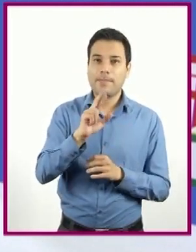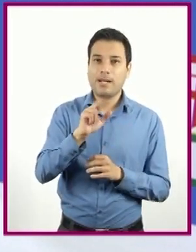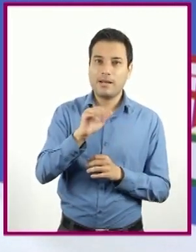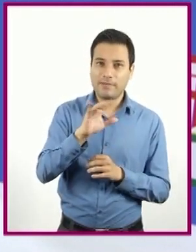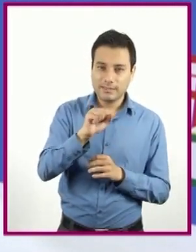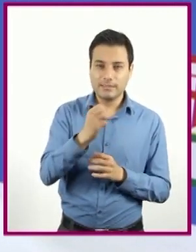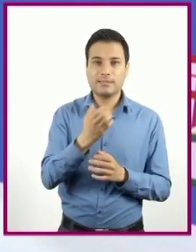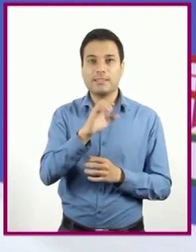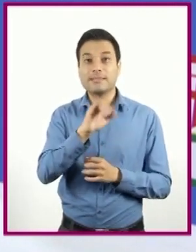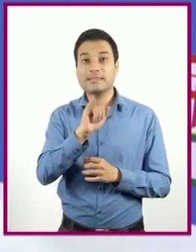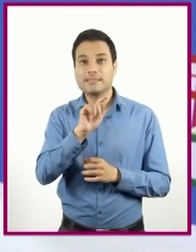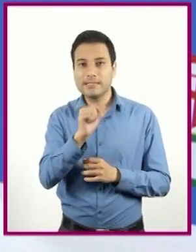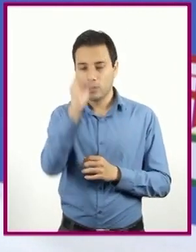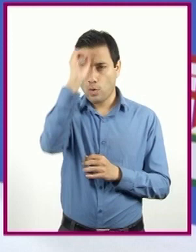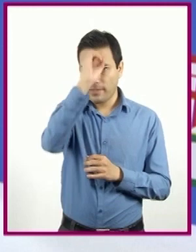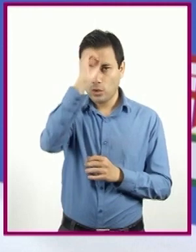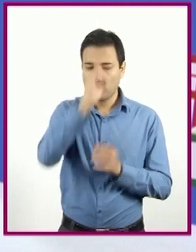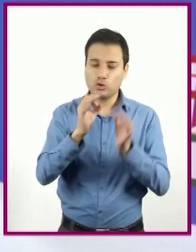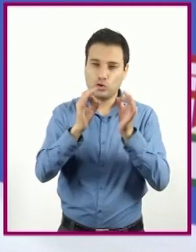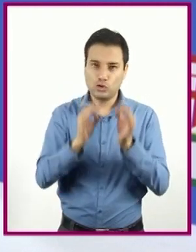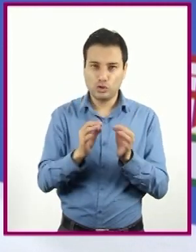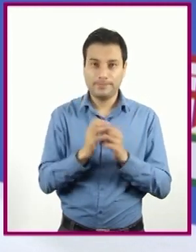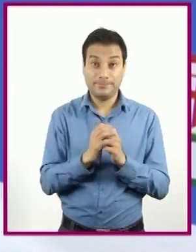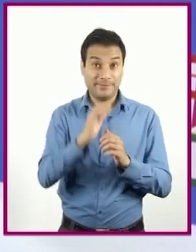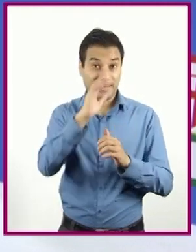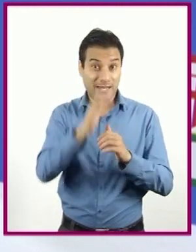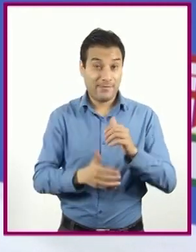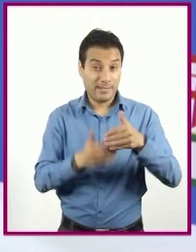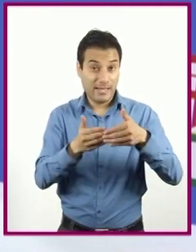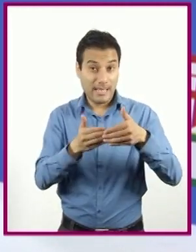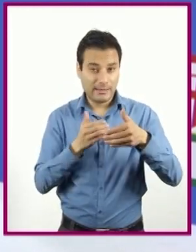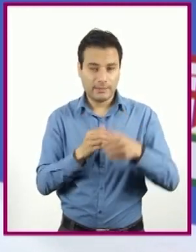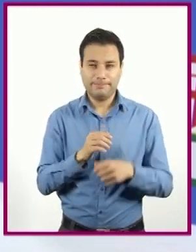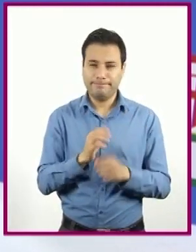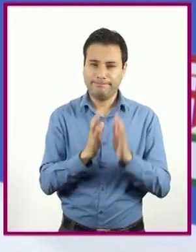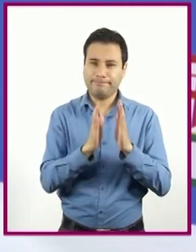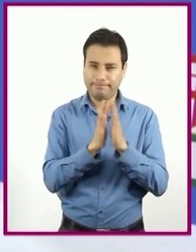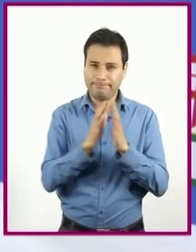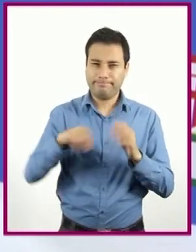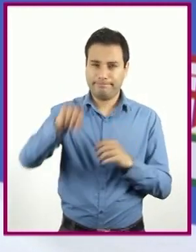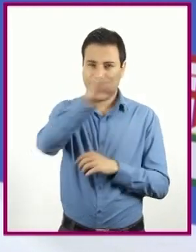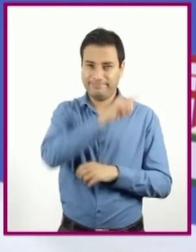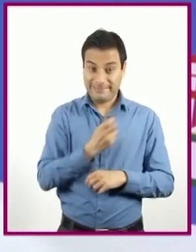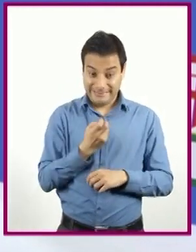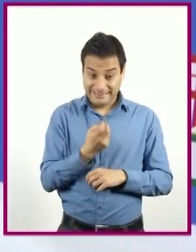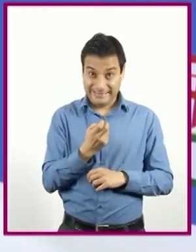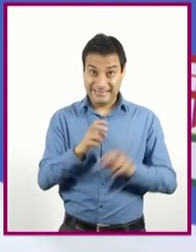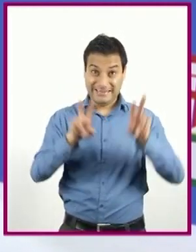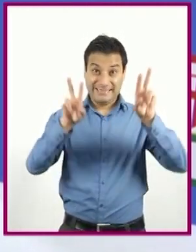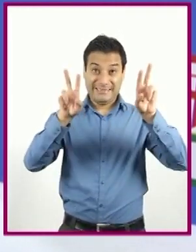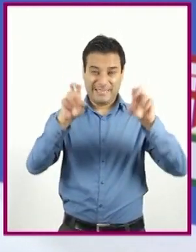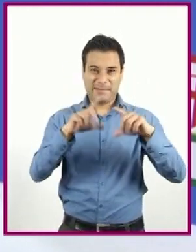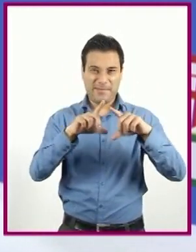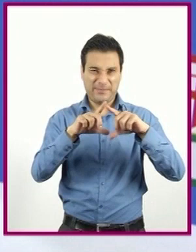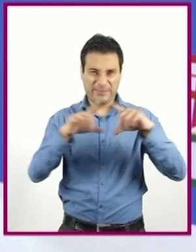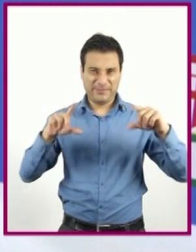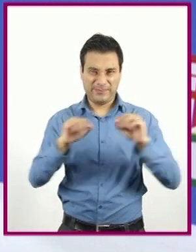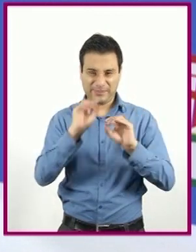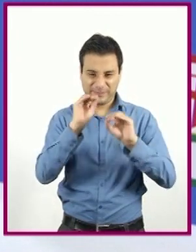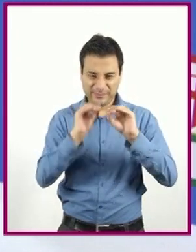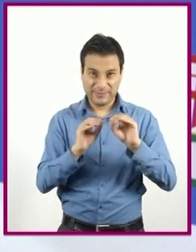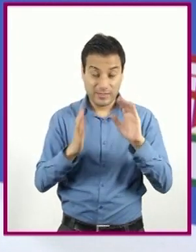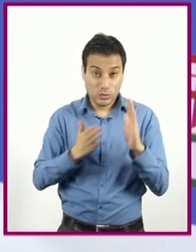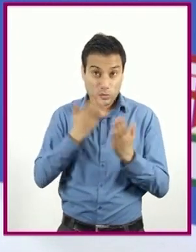y su opinión. Antes de terminar, les sugiero que ubiquen el aprendizaje esperado elabora fichas temáticas con fines de